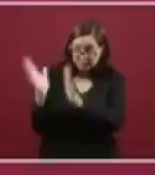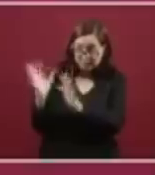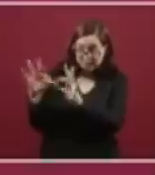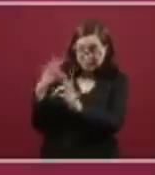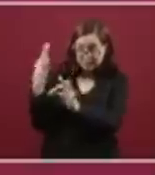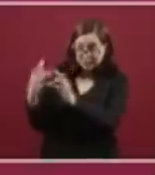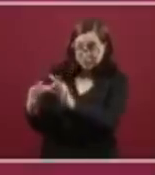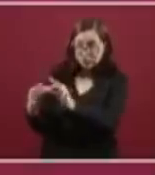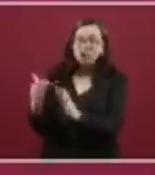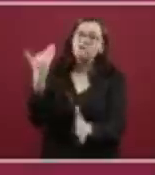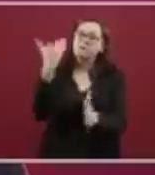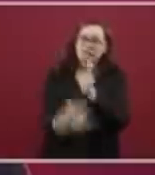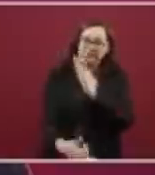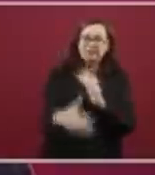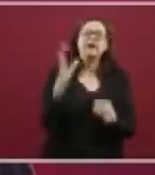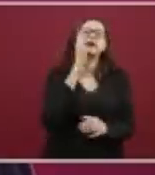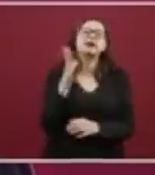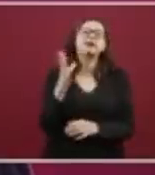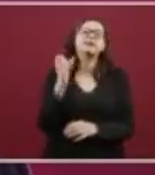todavía el Senado.